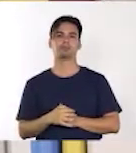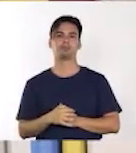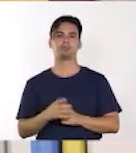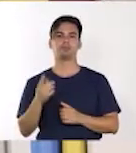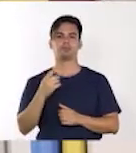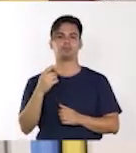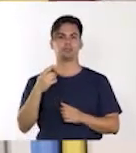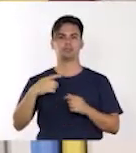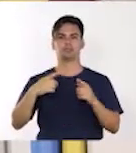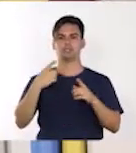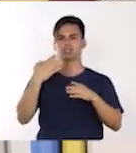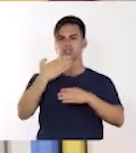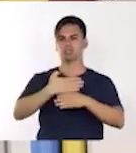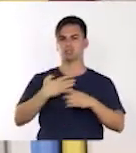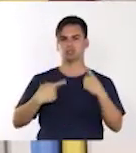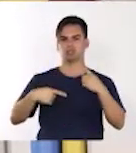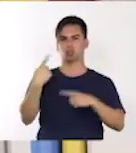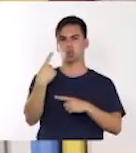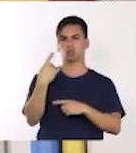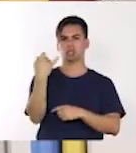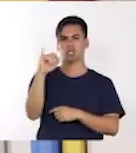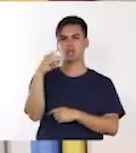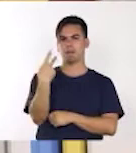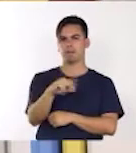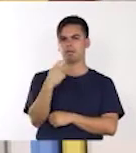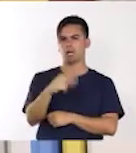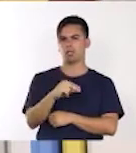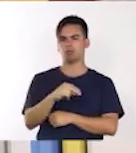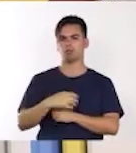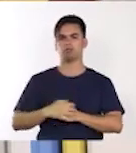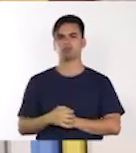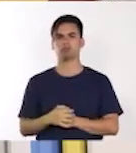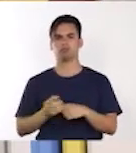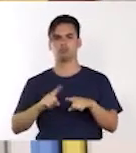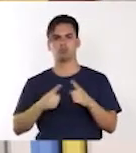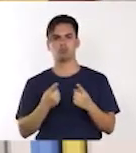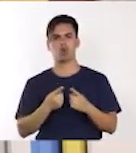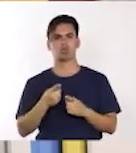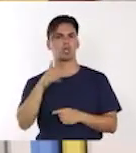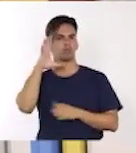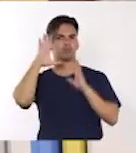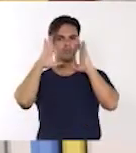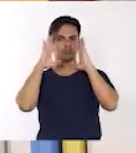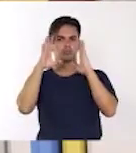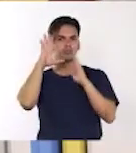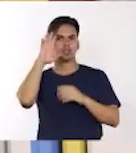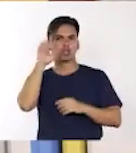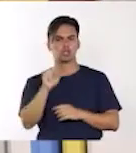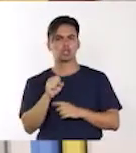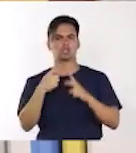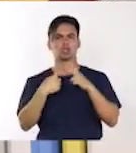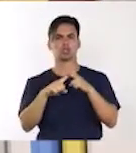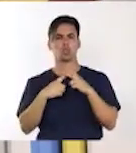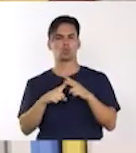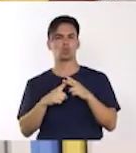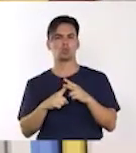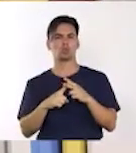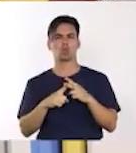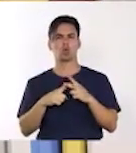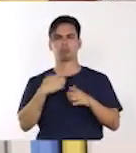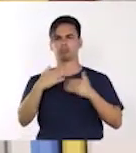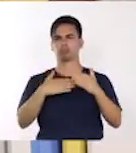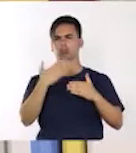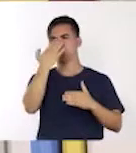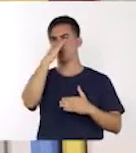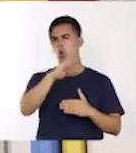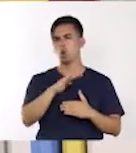de posiciones antiimperialistas, porque asumen conscientemente que la solución